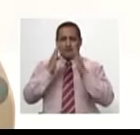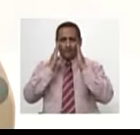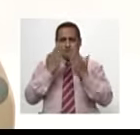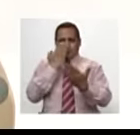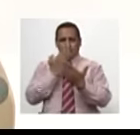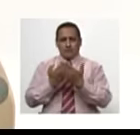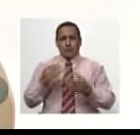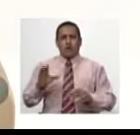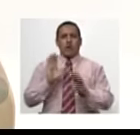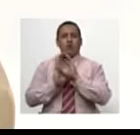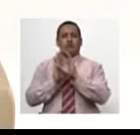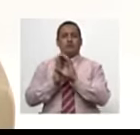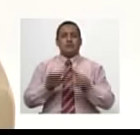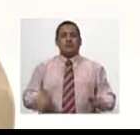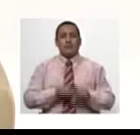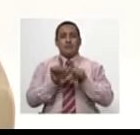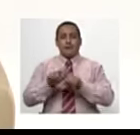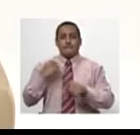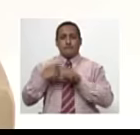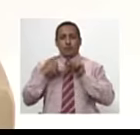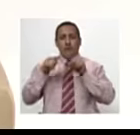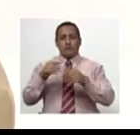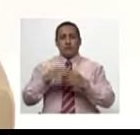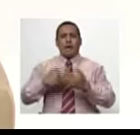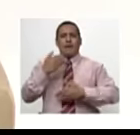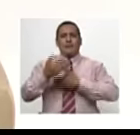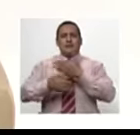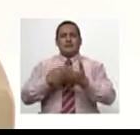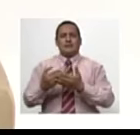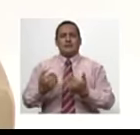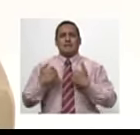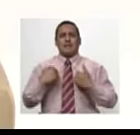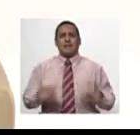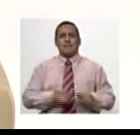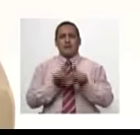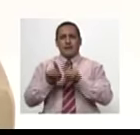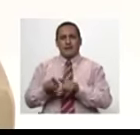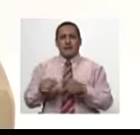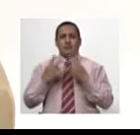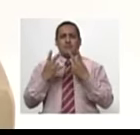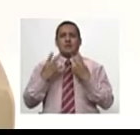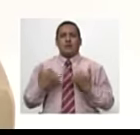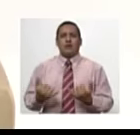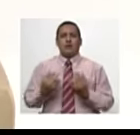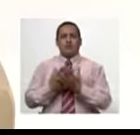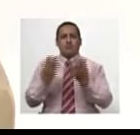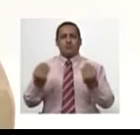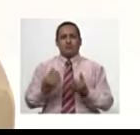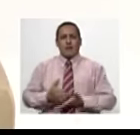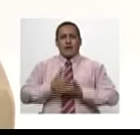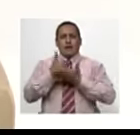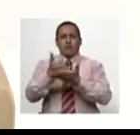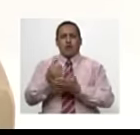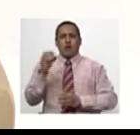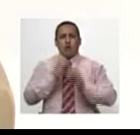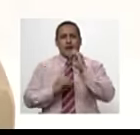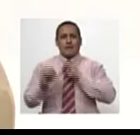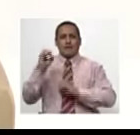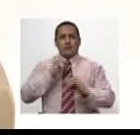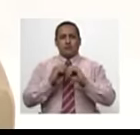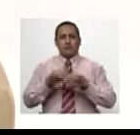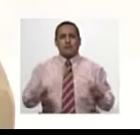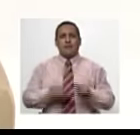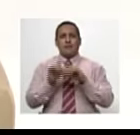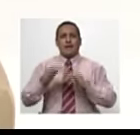la Constitución, ¿no? Ya. Y para eso despliega, ¿no?, también los componentes de su organización